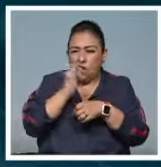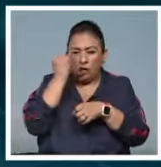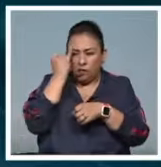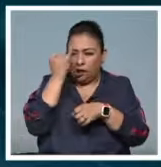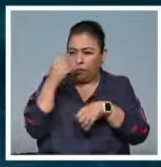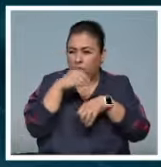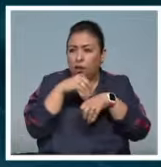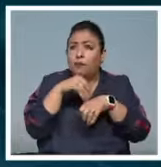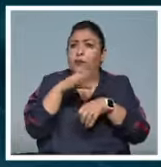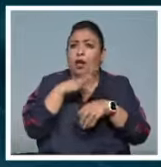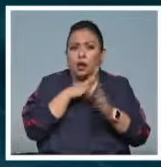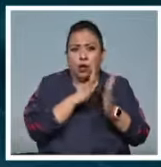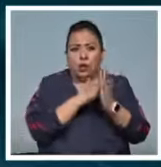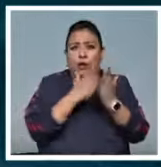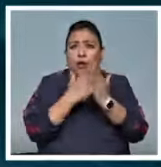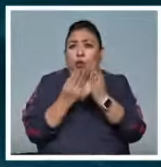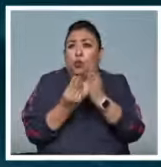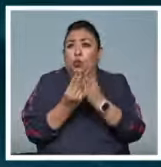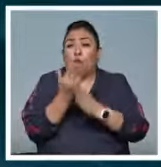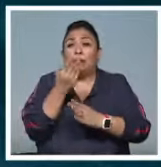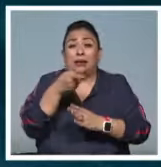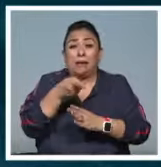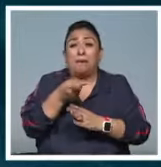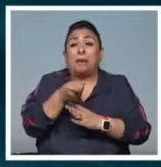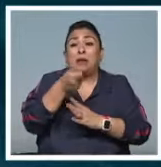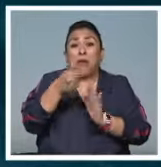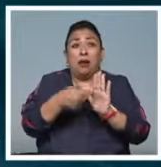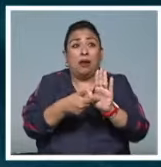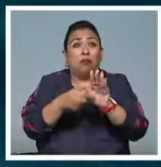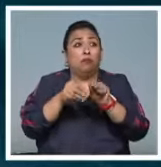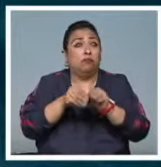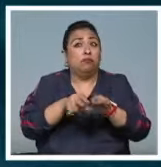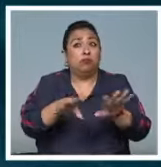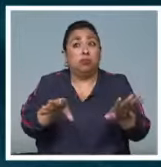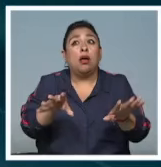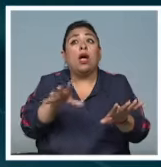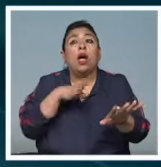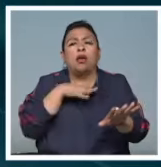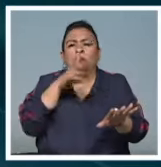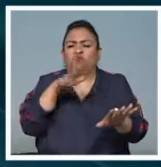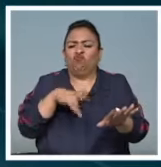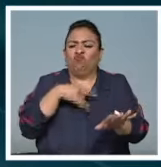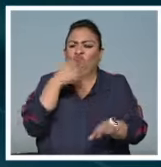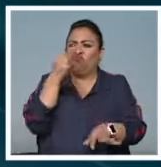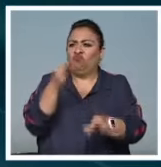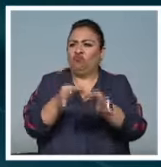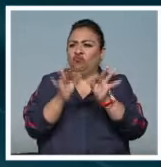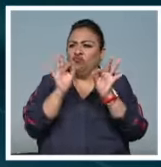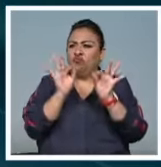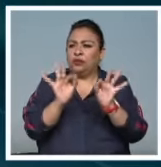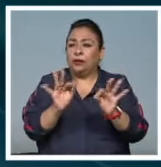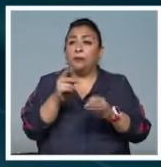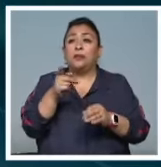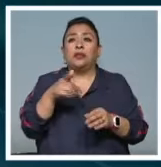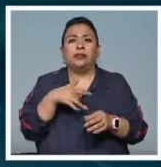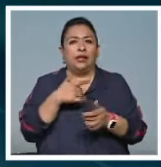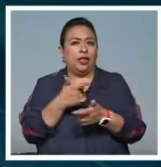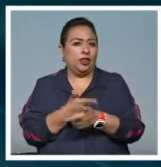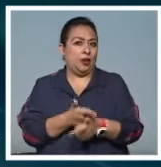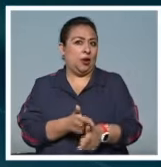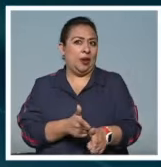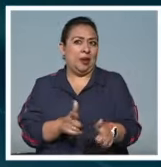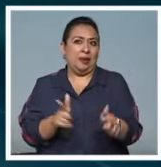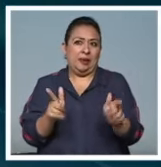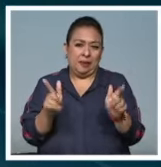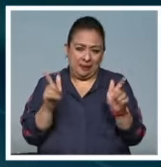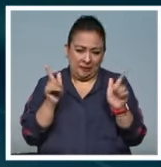tiene varias novelas inéditas, esta es la primera que ve la luz y de la que está plenamente satisfecho. Es liberador, en